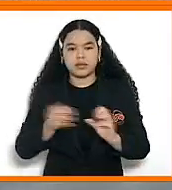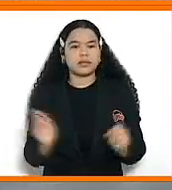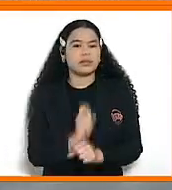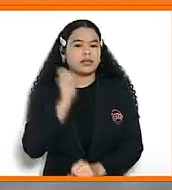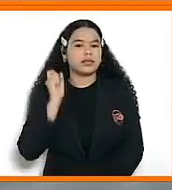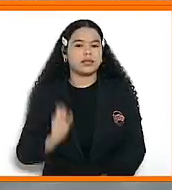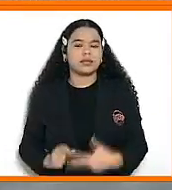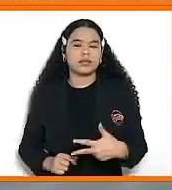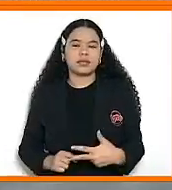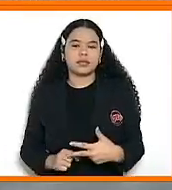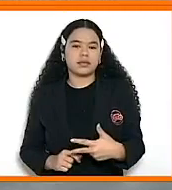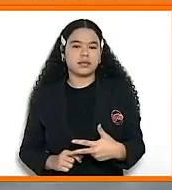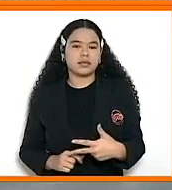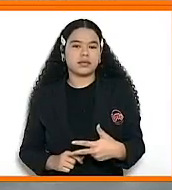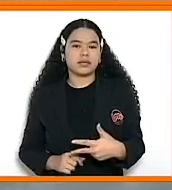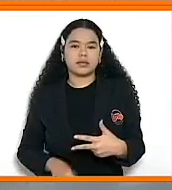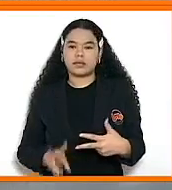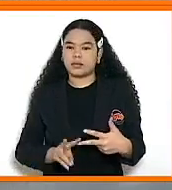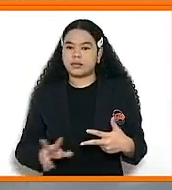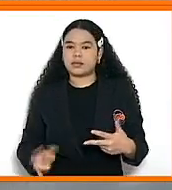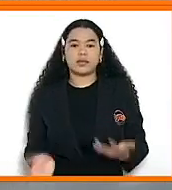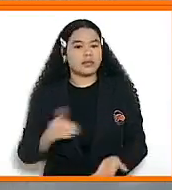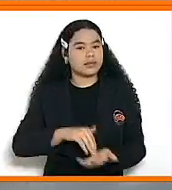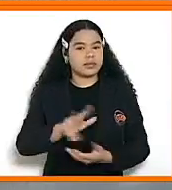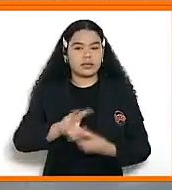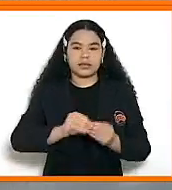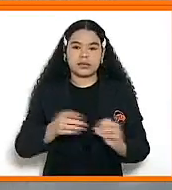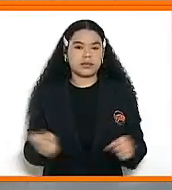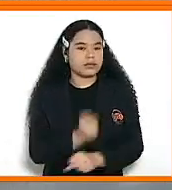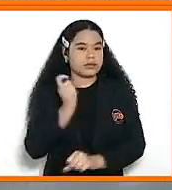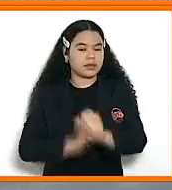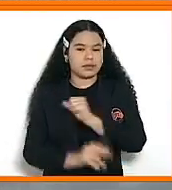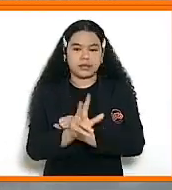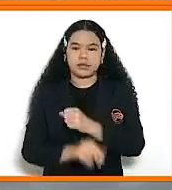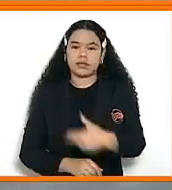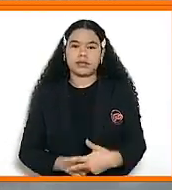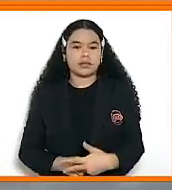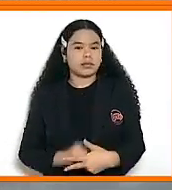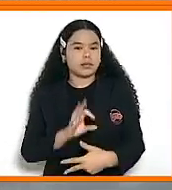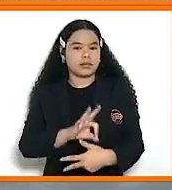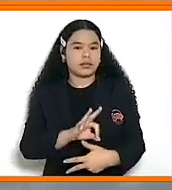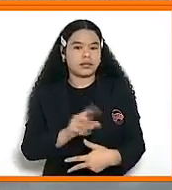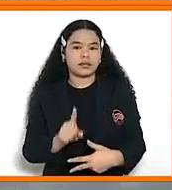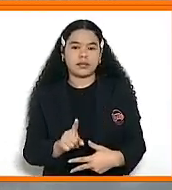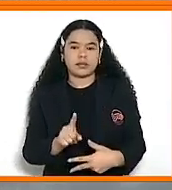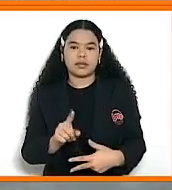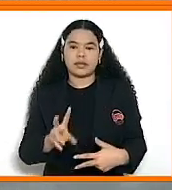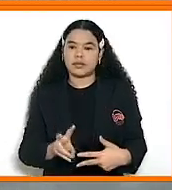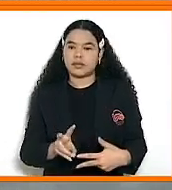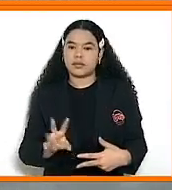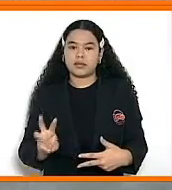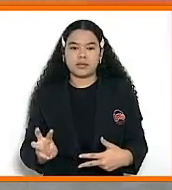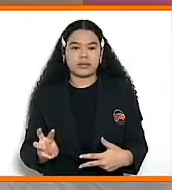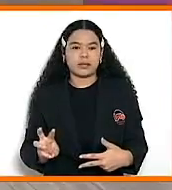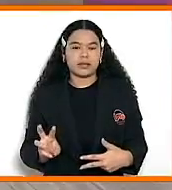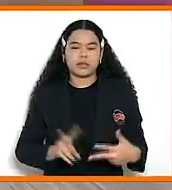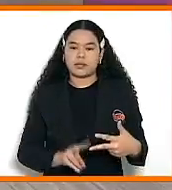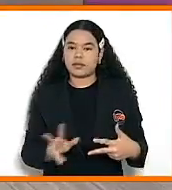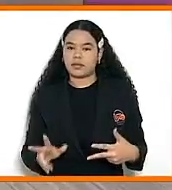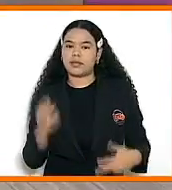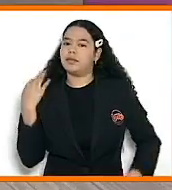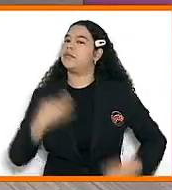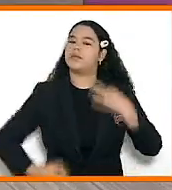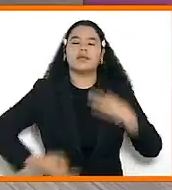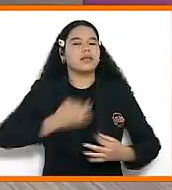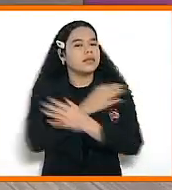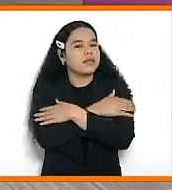ganador, 23. Los números favorecidos para Pega 3 son 91, 76 y 23.